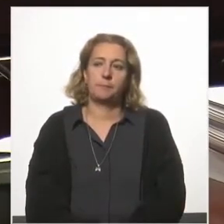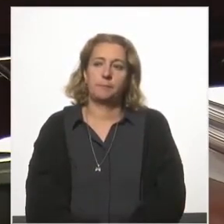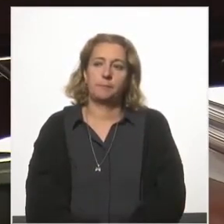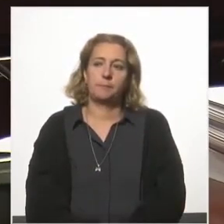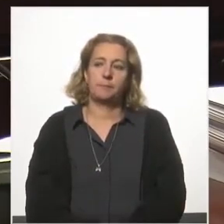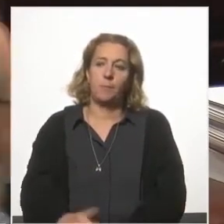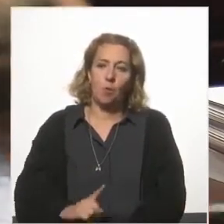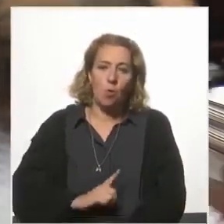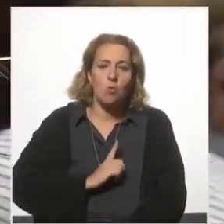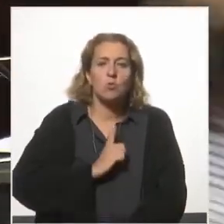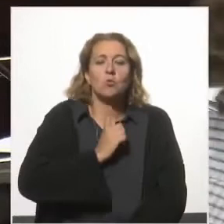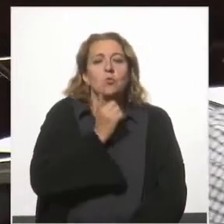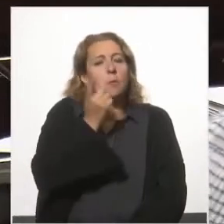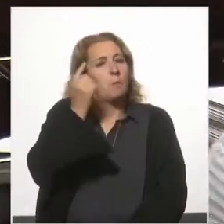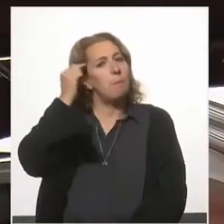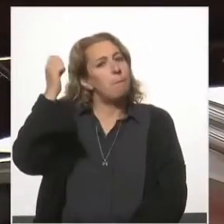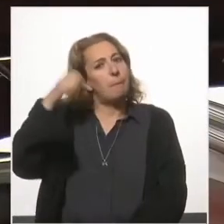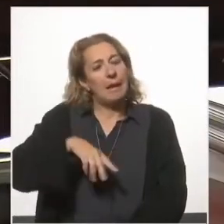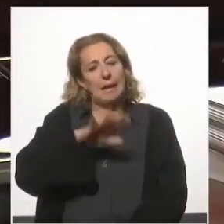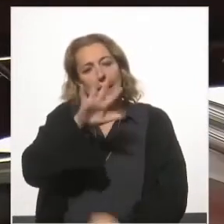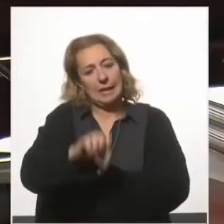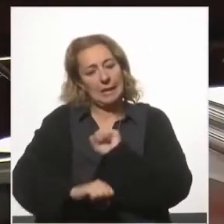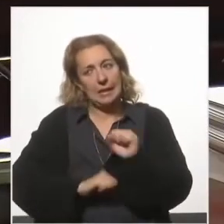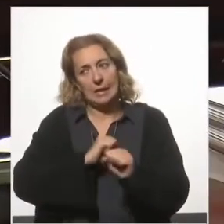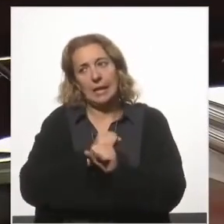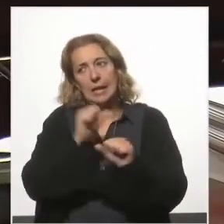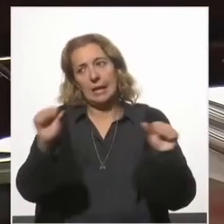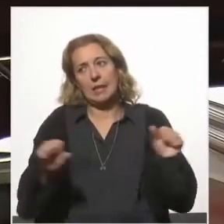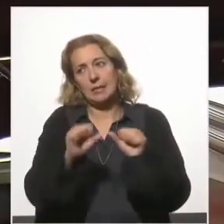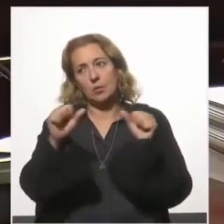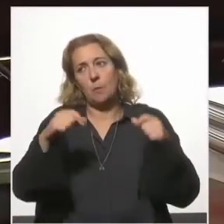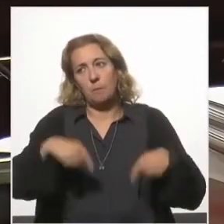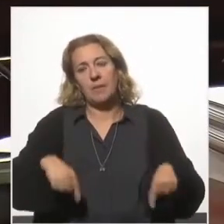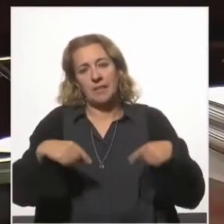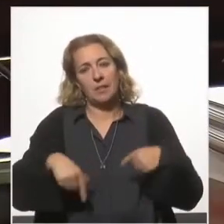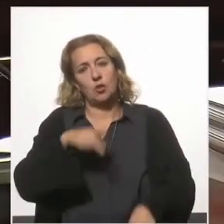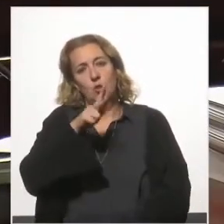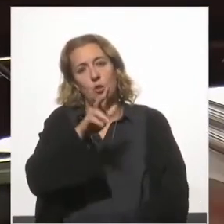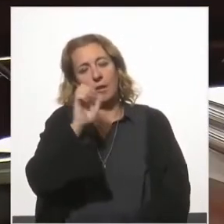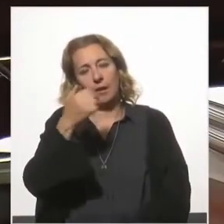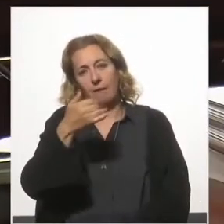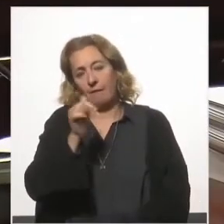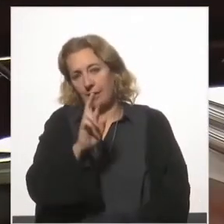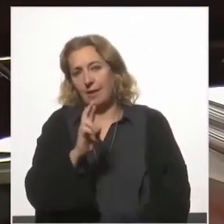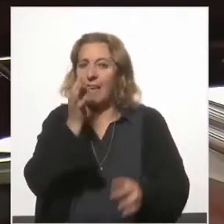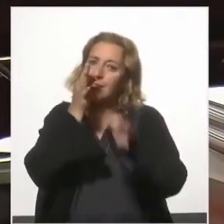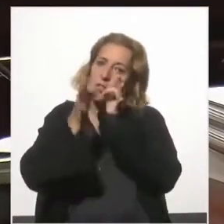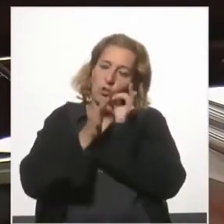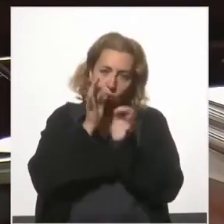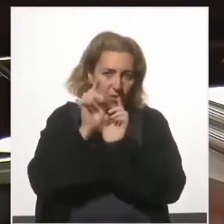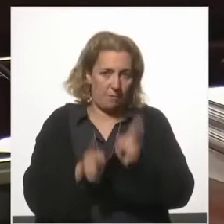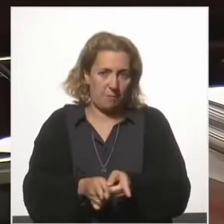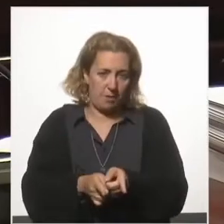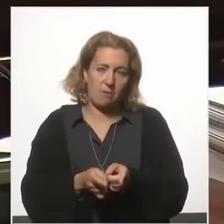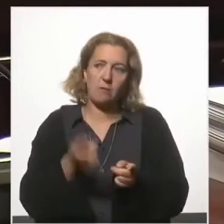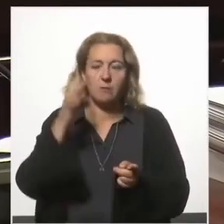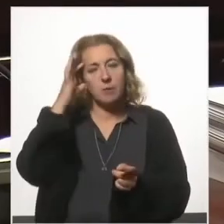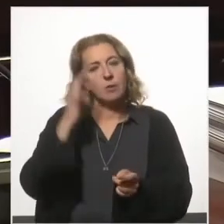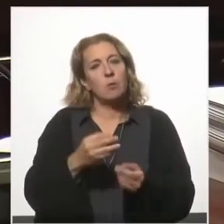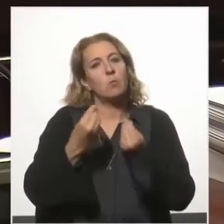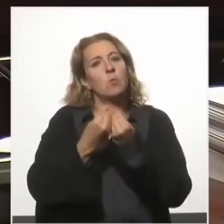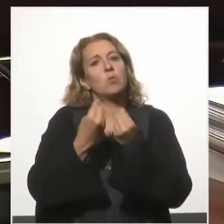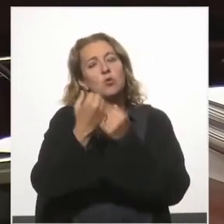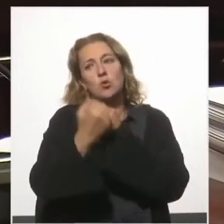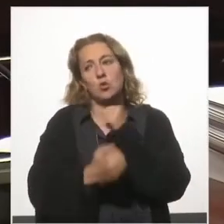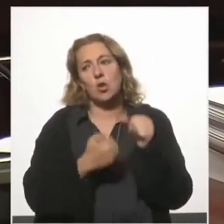Nos enorgullecemos de un plan quinquenal elaborado por el ministro Heber y sus asesores. Creo que en muchísimos años no se ha visto un